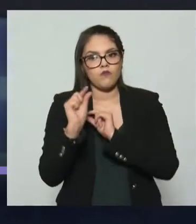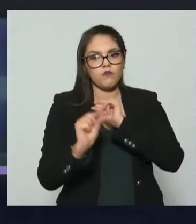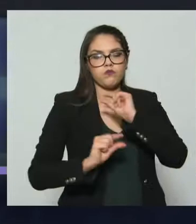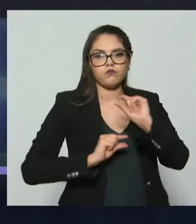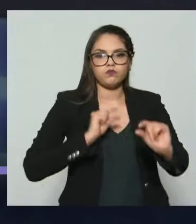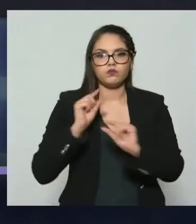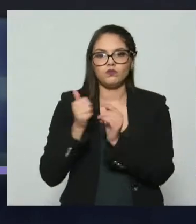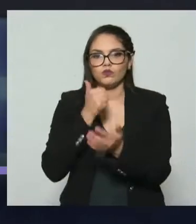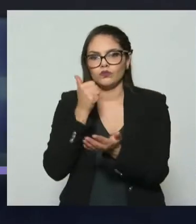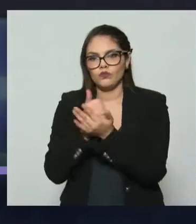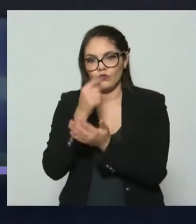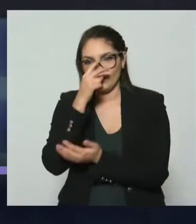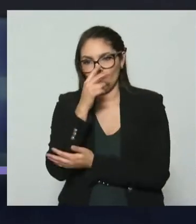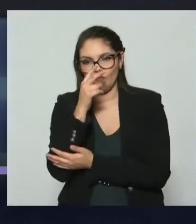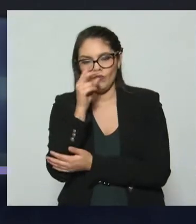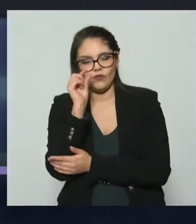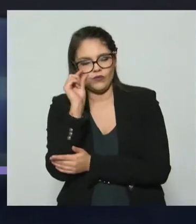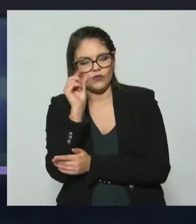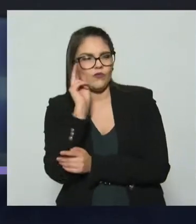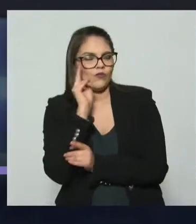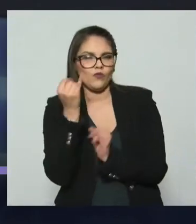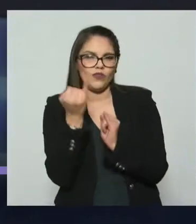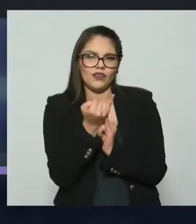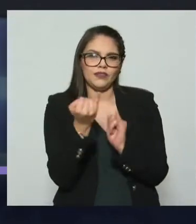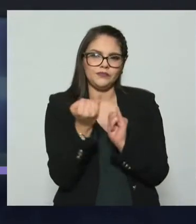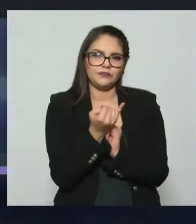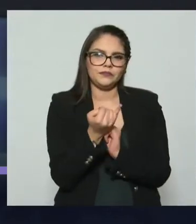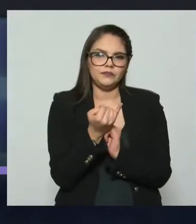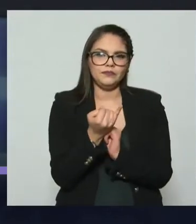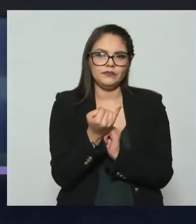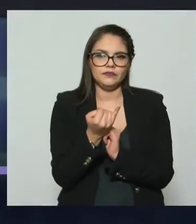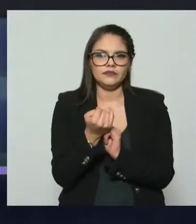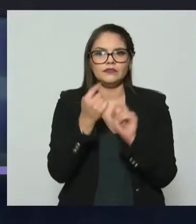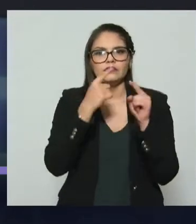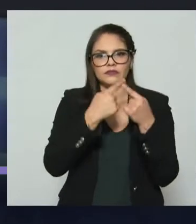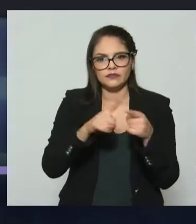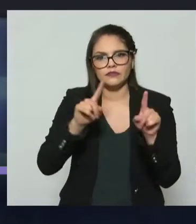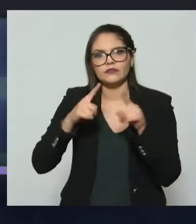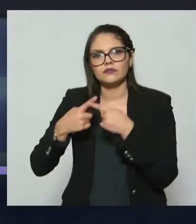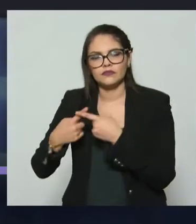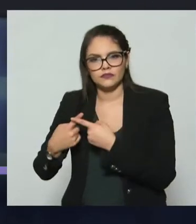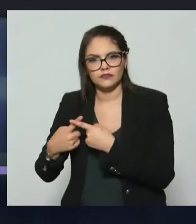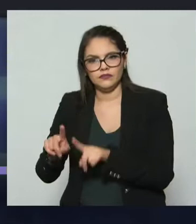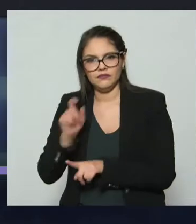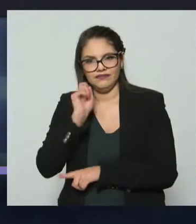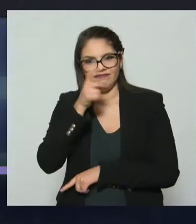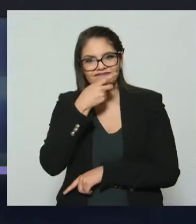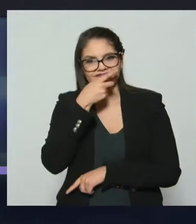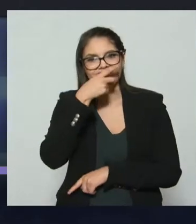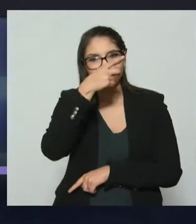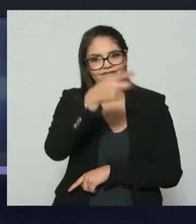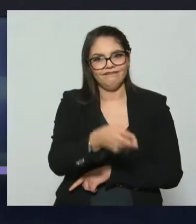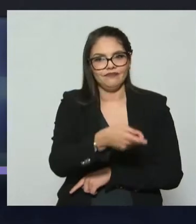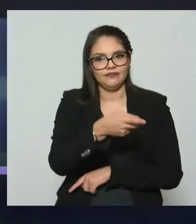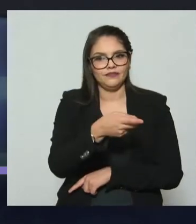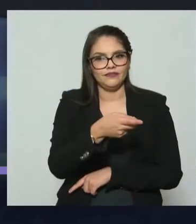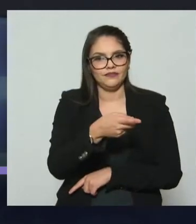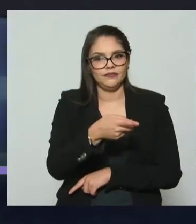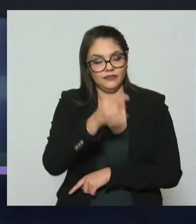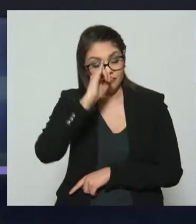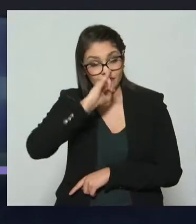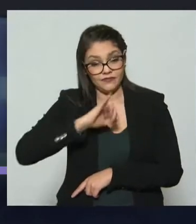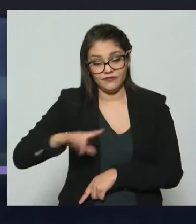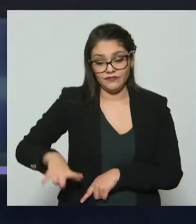como en los ejes rectores que han sido planteados desde las diferentes, como tú bien dices, desde la jefatura